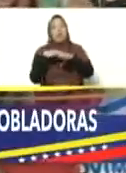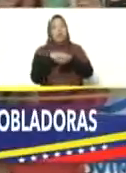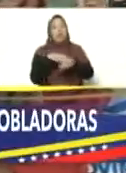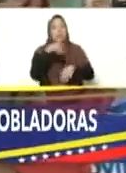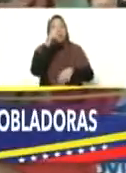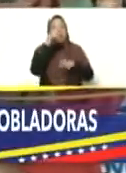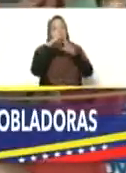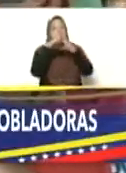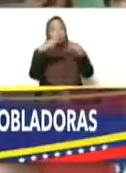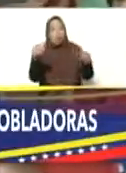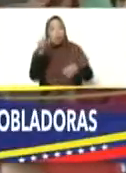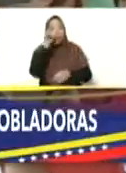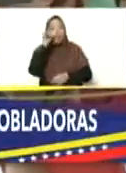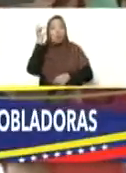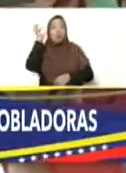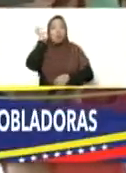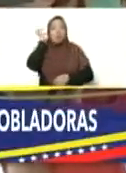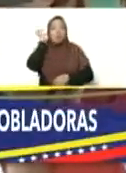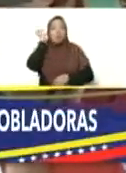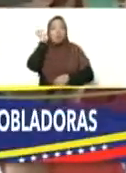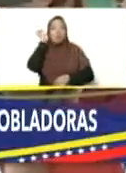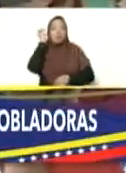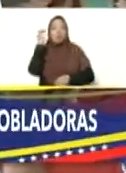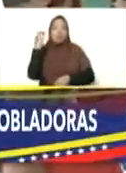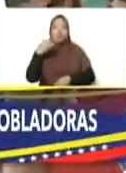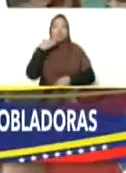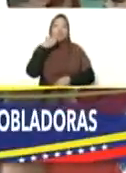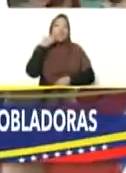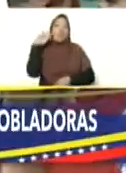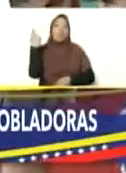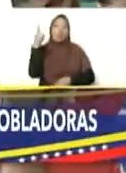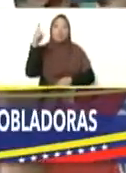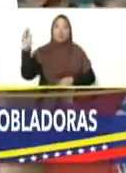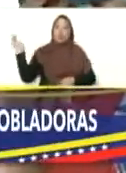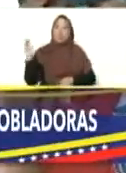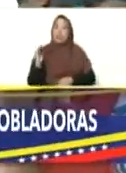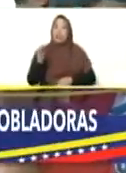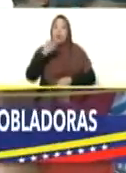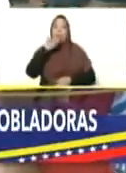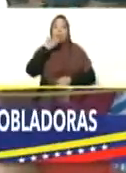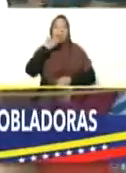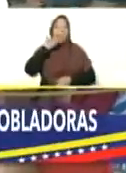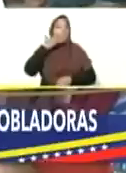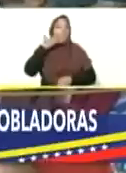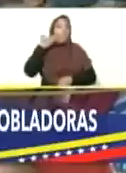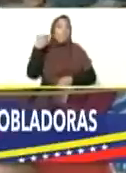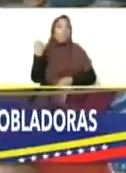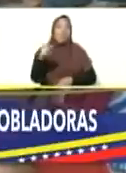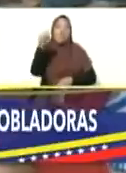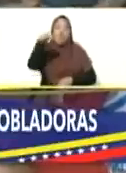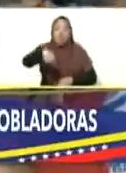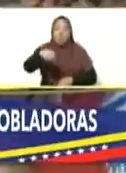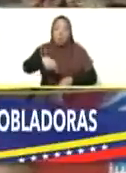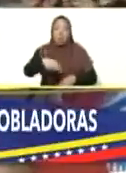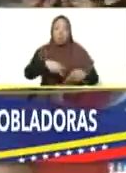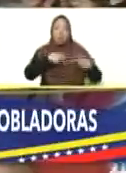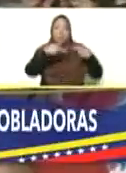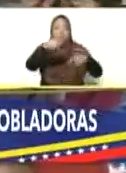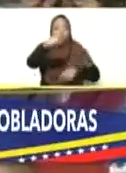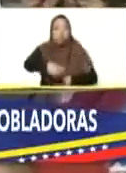pero nosotros no podemos perder la oportunidad de tenerlo acá nosotros lo hemos visto infinidades de oportunidad